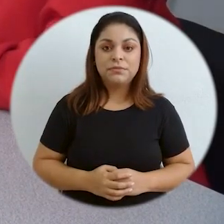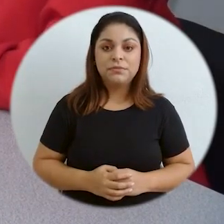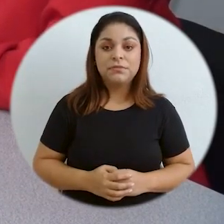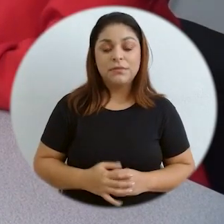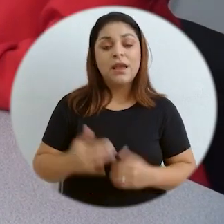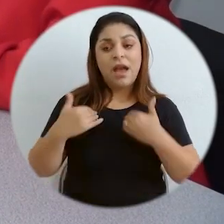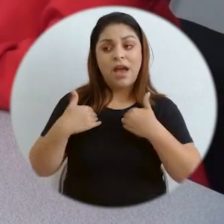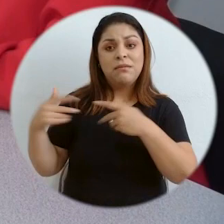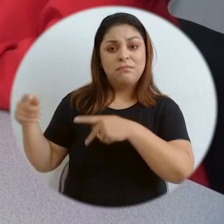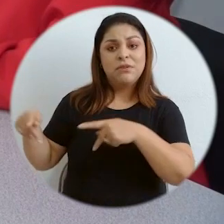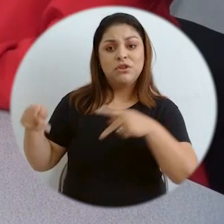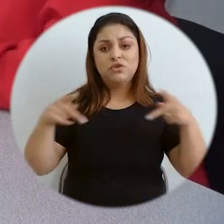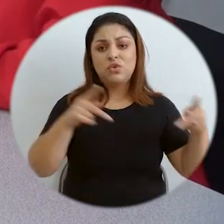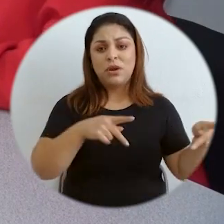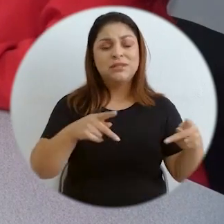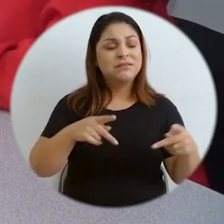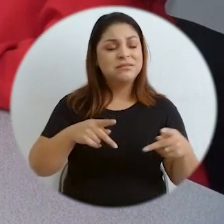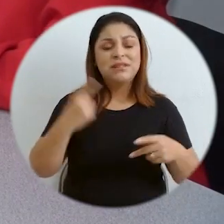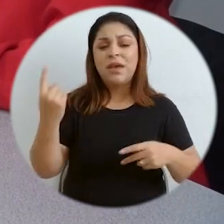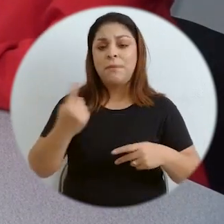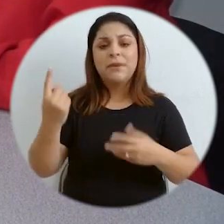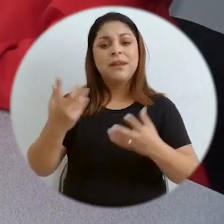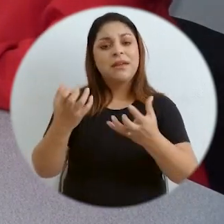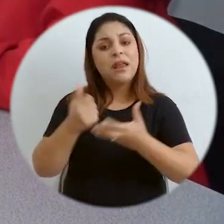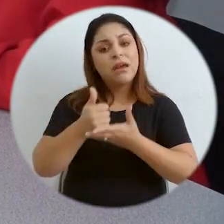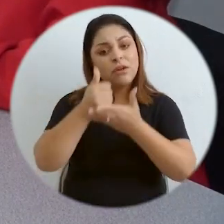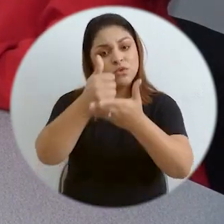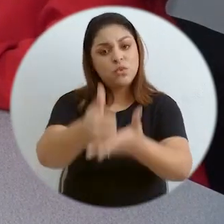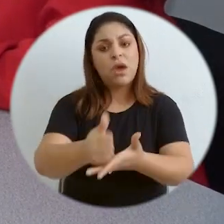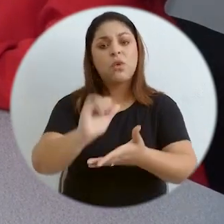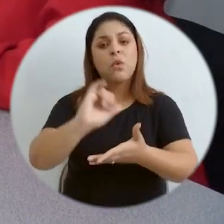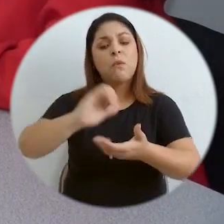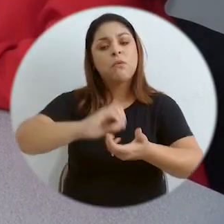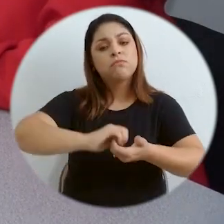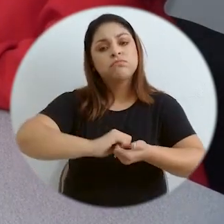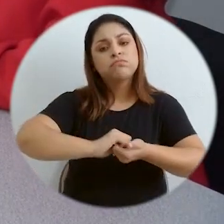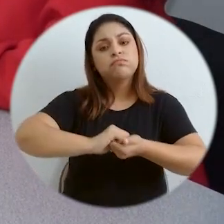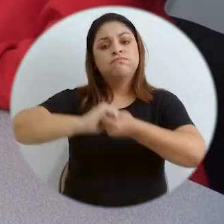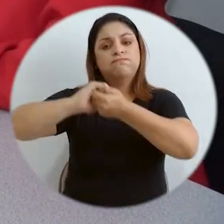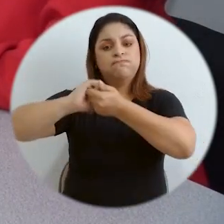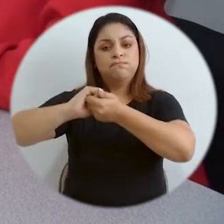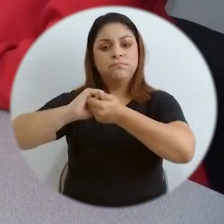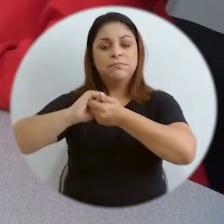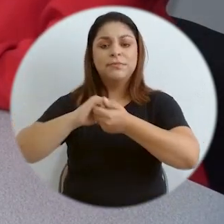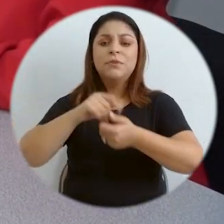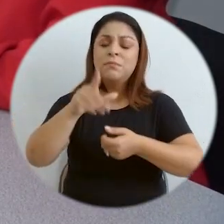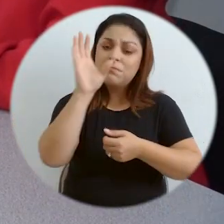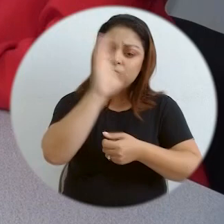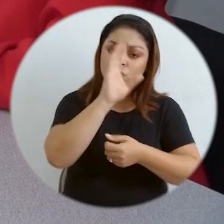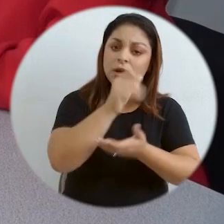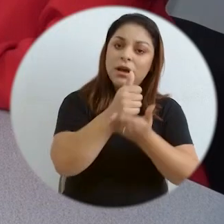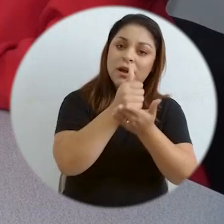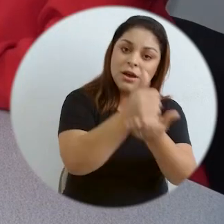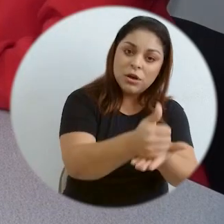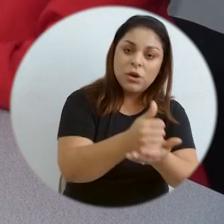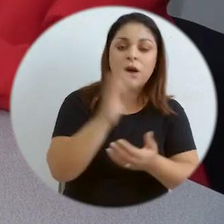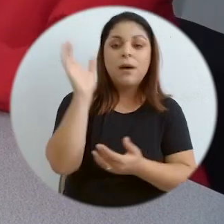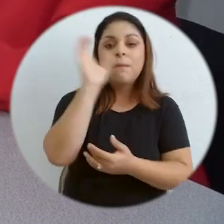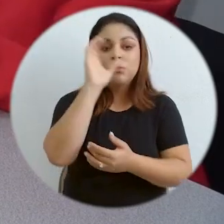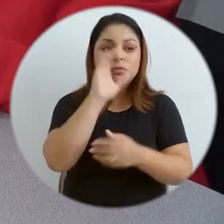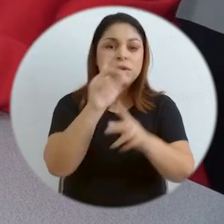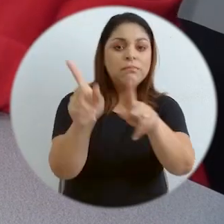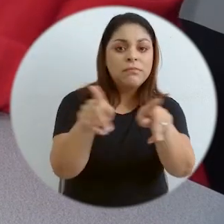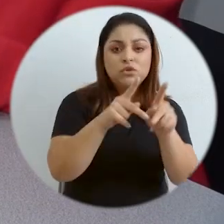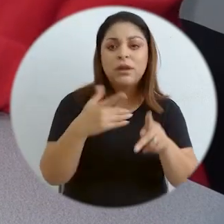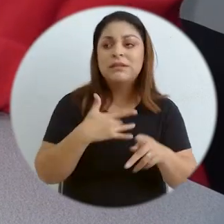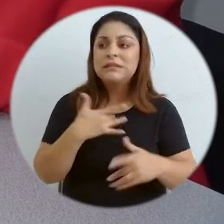Probablemente va a haber gente que le quiere ayudar, ¿verdad? Y que le quiere dar la mano. Entonces, busque ayuda, busque personas con